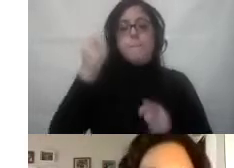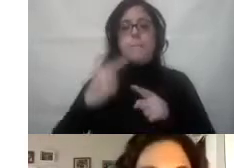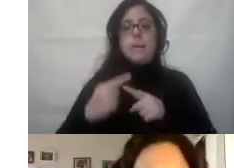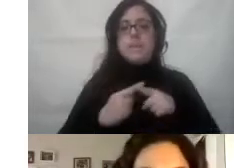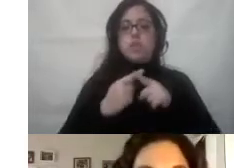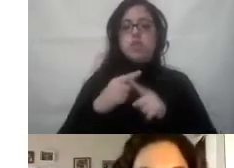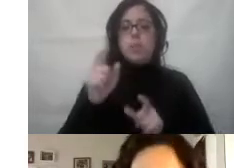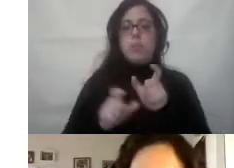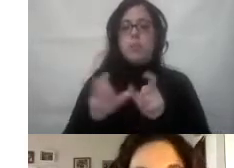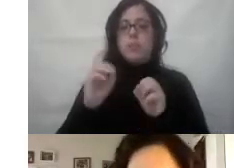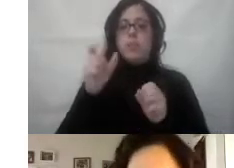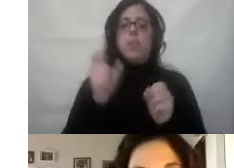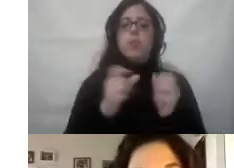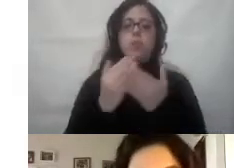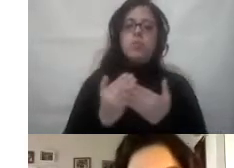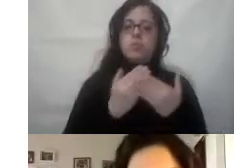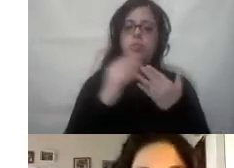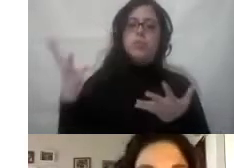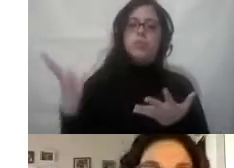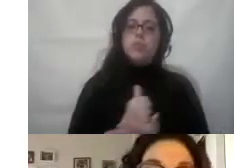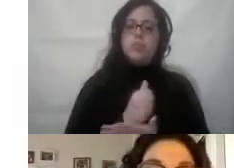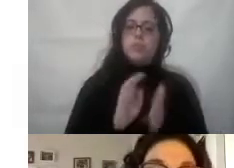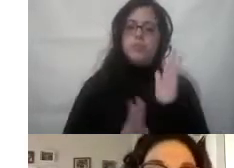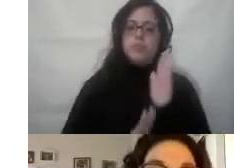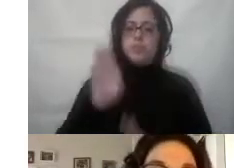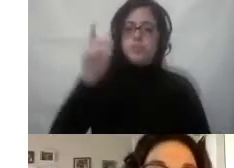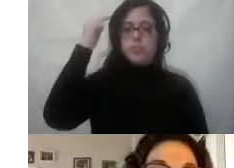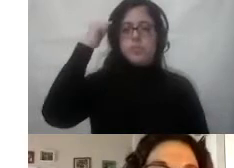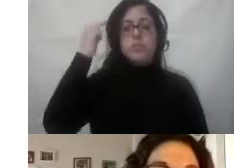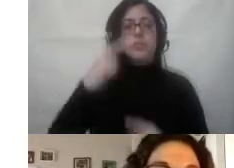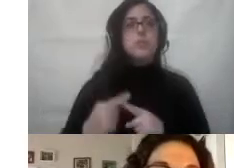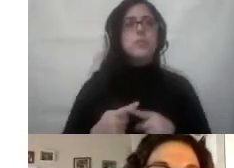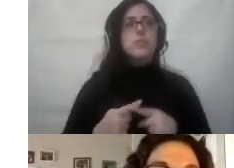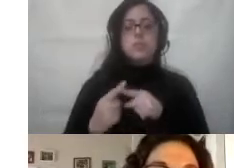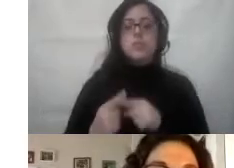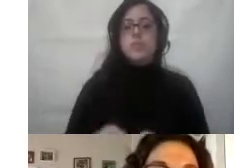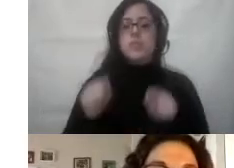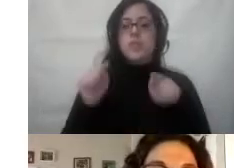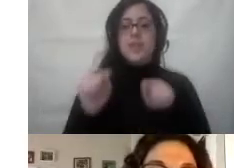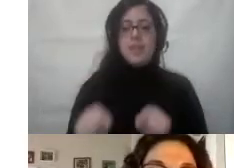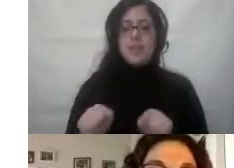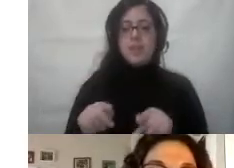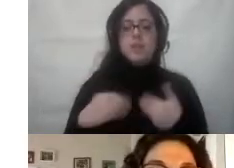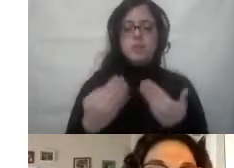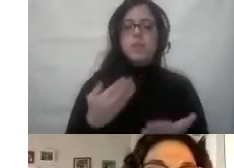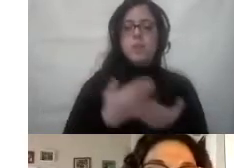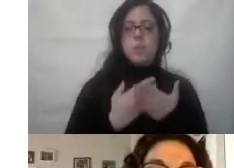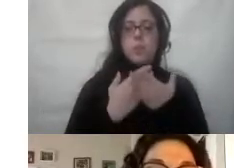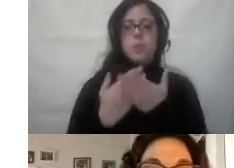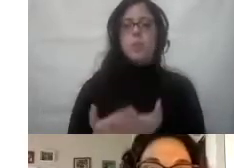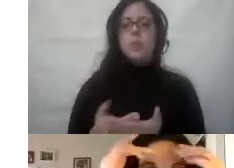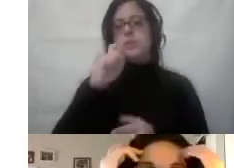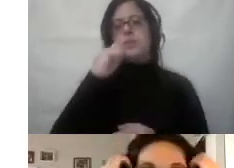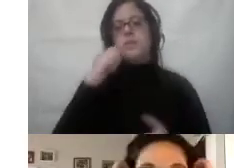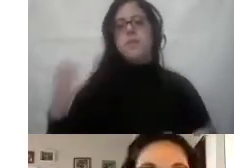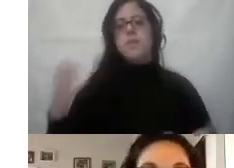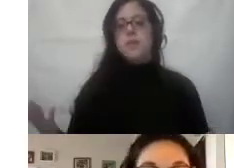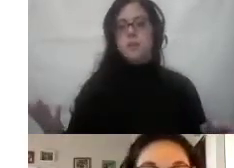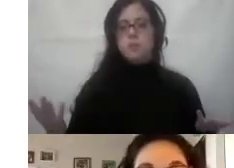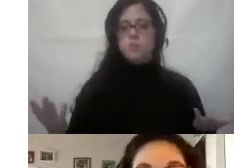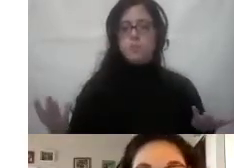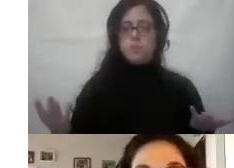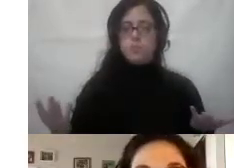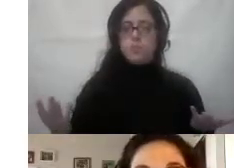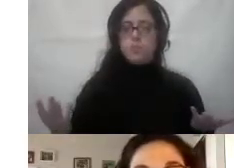nuestros estudiantes lograran el desarrollo de ese pensamiento social. Y desde ahí, entonces, la propuesta viene a decir, bueno,